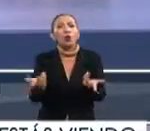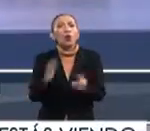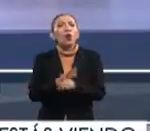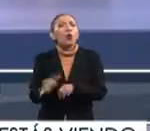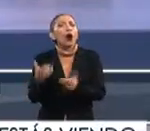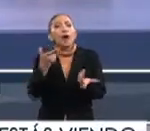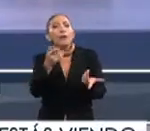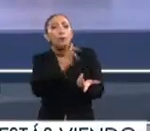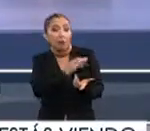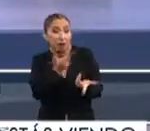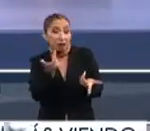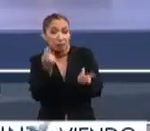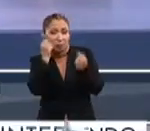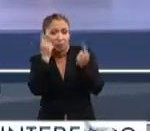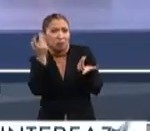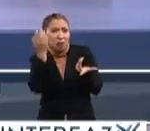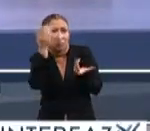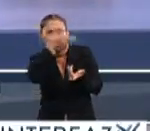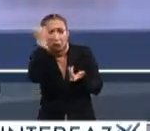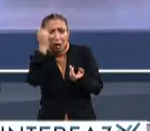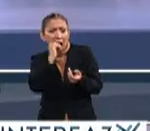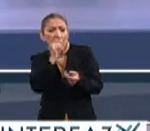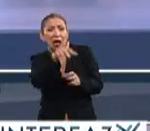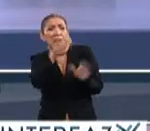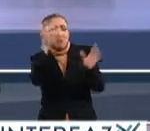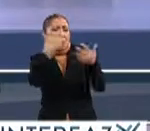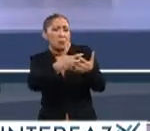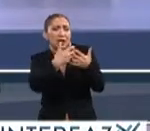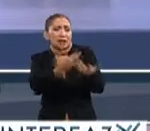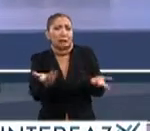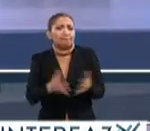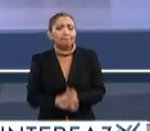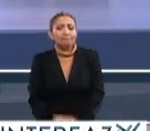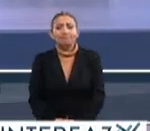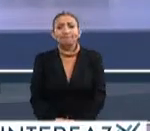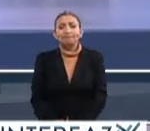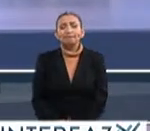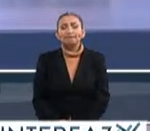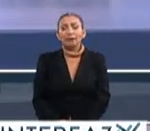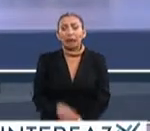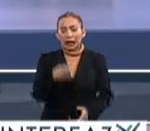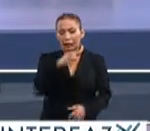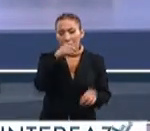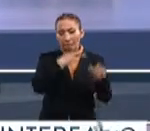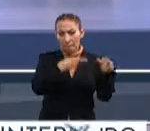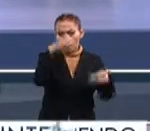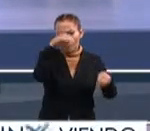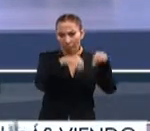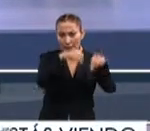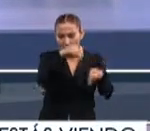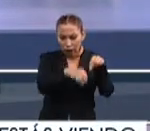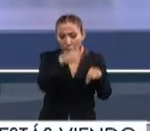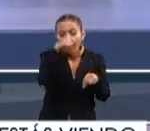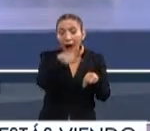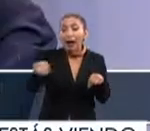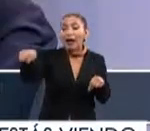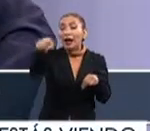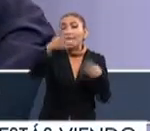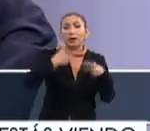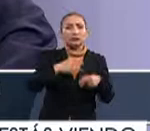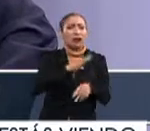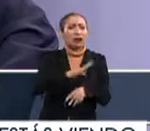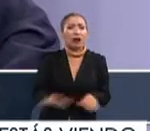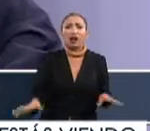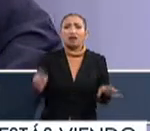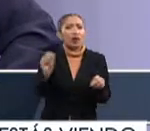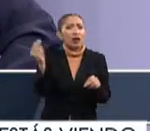¿O se puede abordar aunque uno no tenga ningún conocimiento en la materia? Está diseñado para personas en